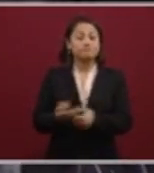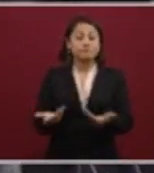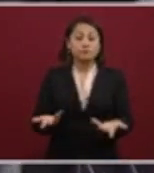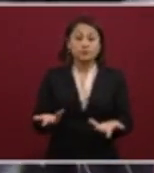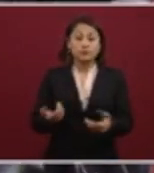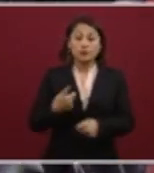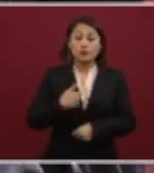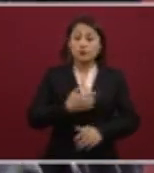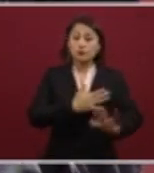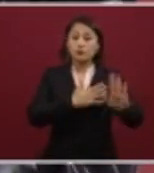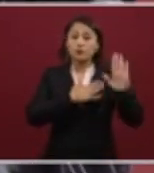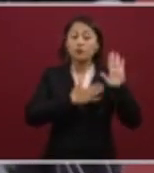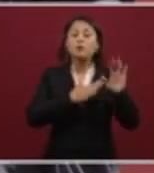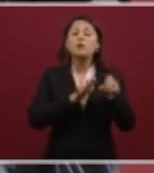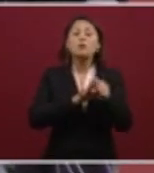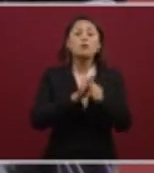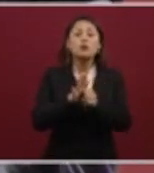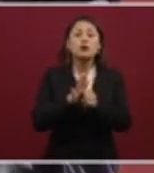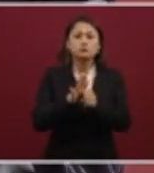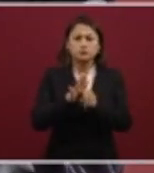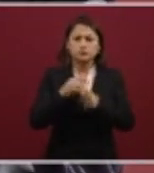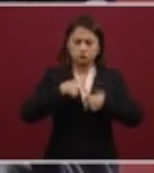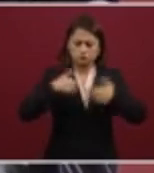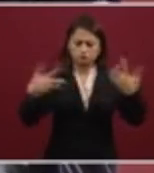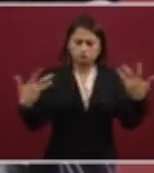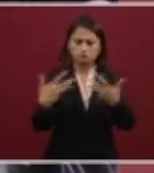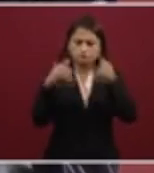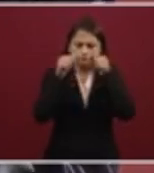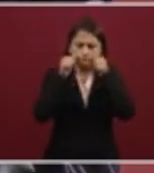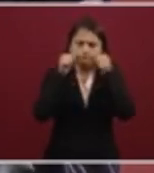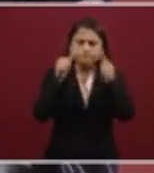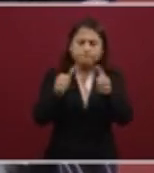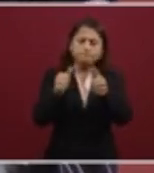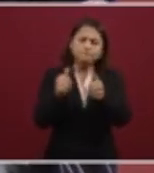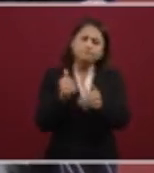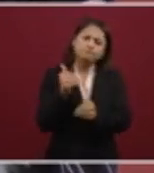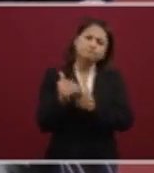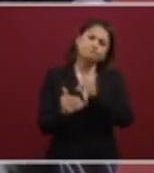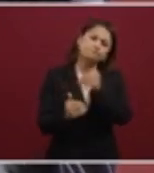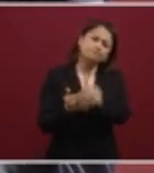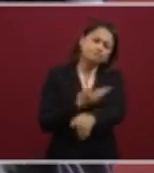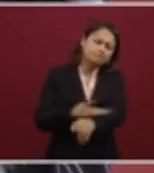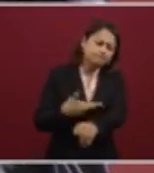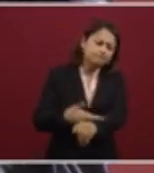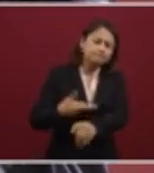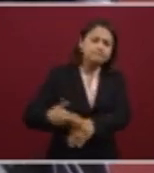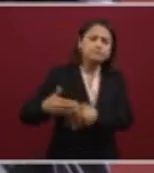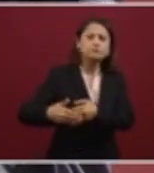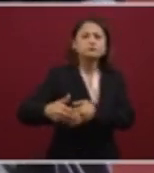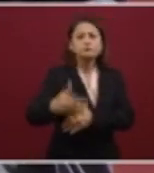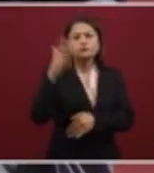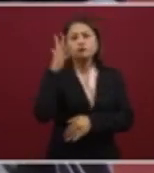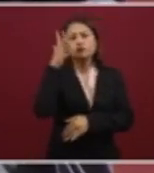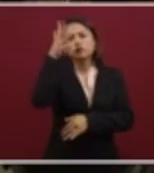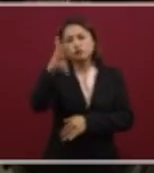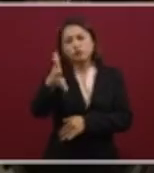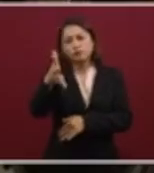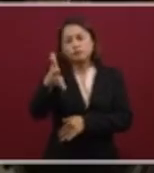era actuar hacia adelante en lo que a nosotros nos corresponde